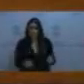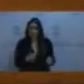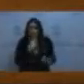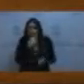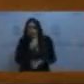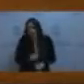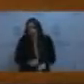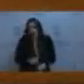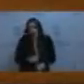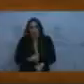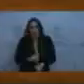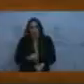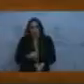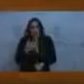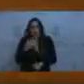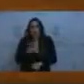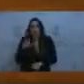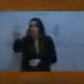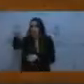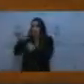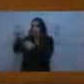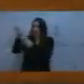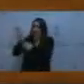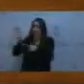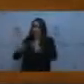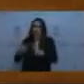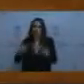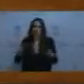no hay que llamar a los senadores ni a los congresistas, eso